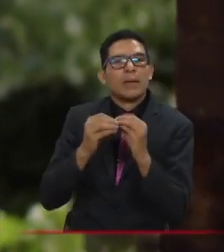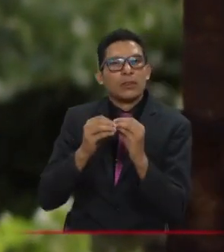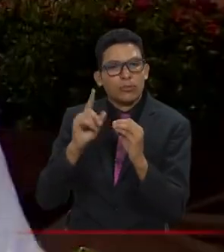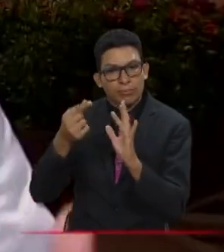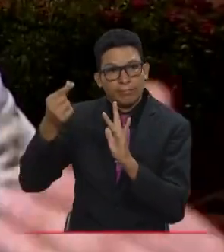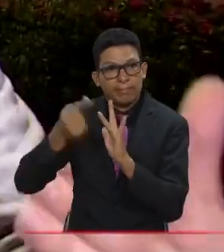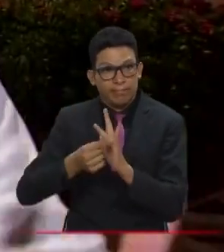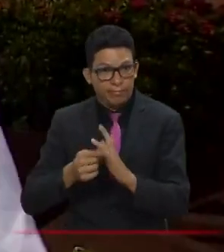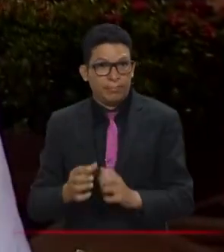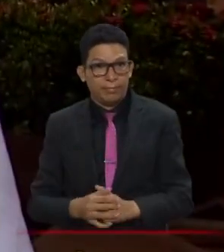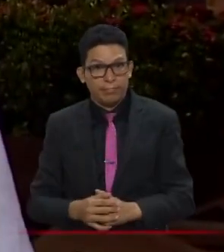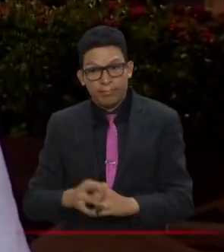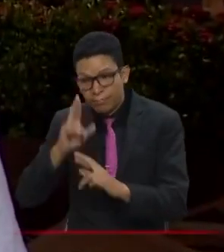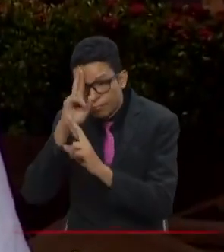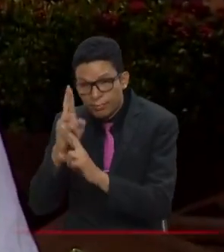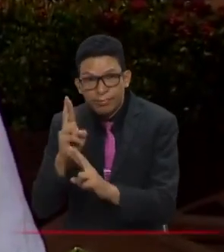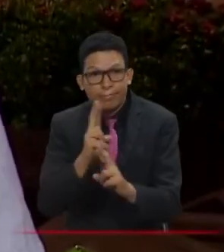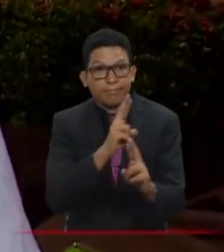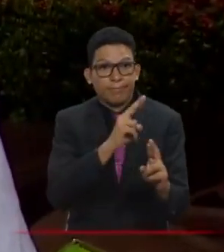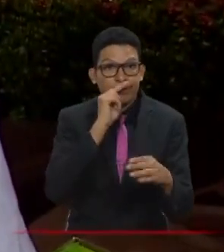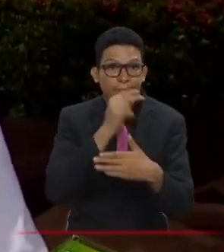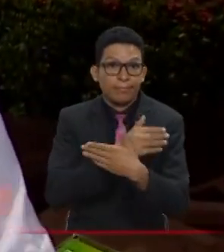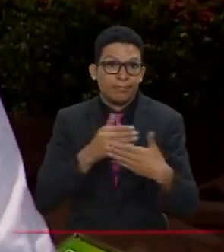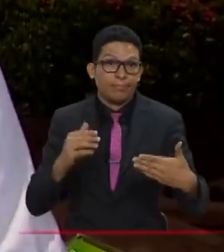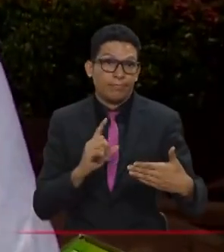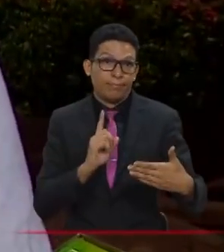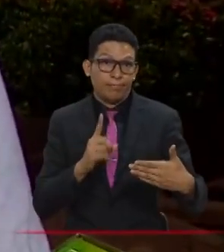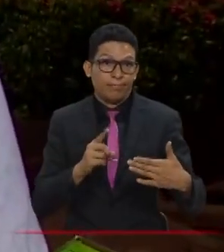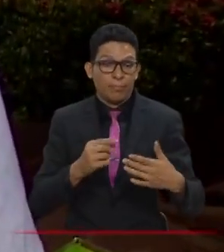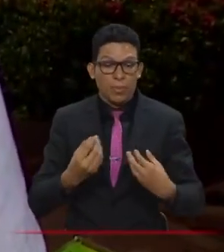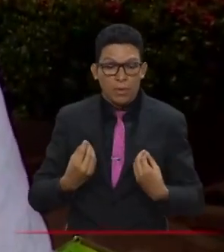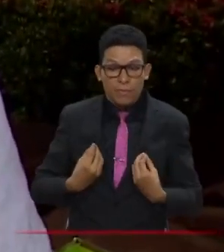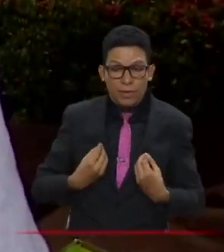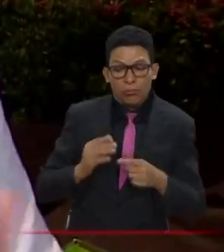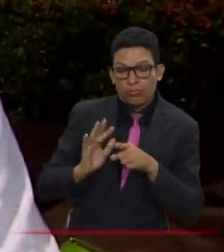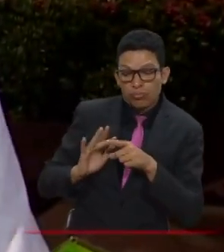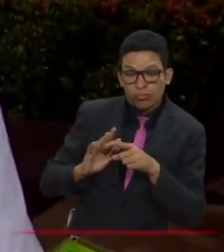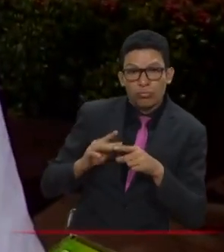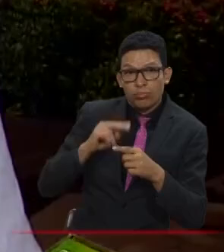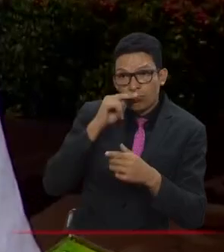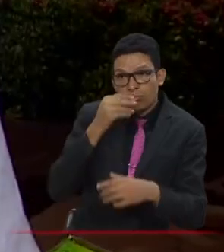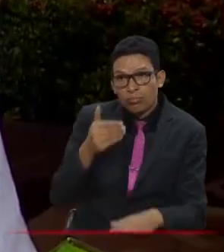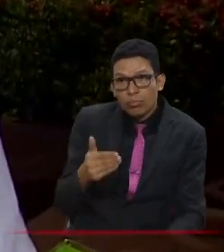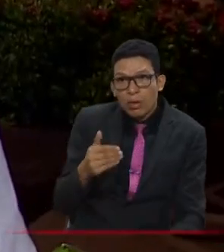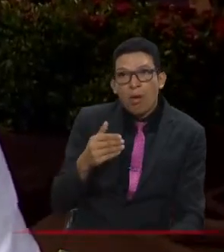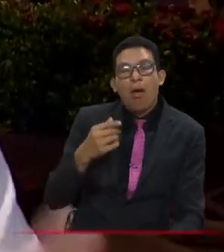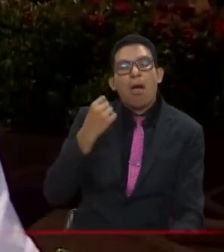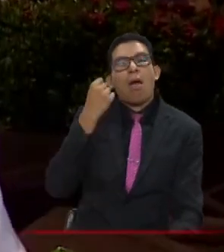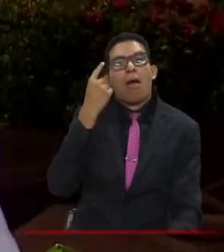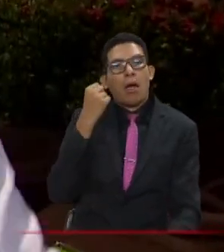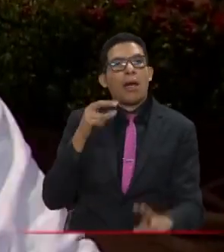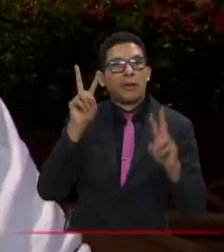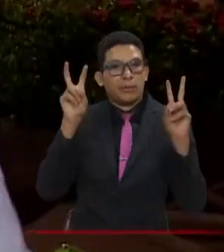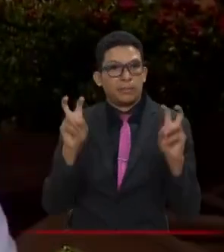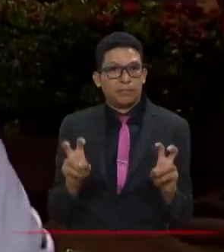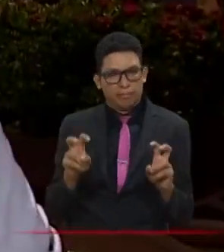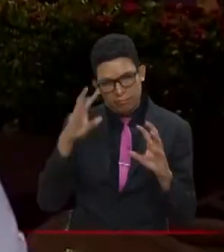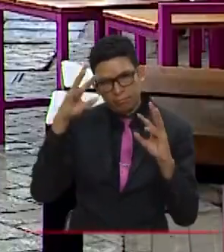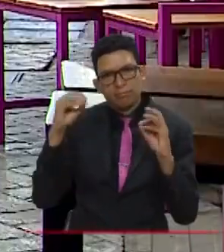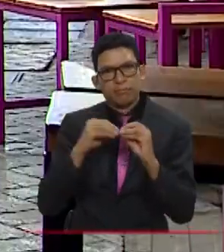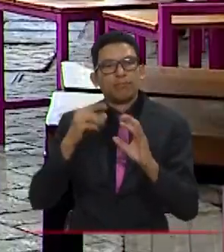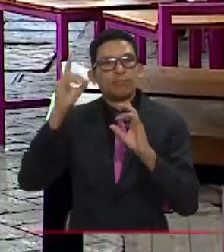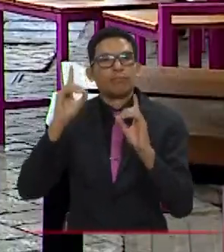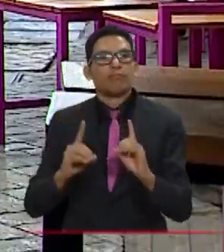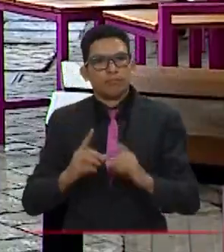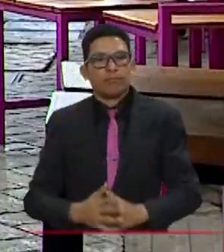conyugal y el respeto a los menores y deir su infancia digamos y entender mejor estos temas pues estoy de acuerdo con la